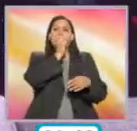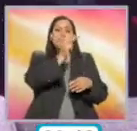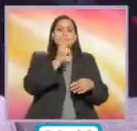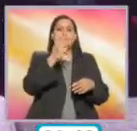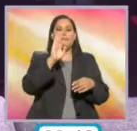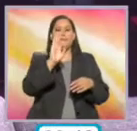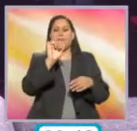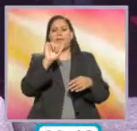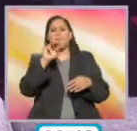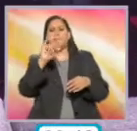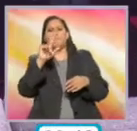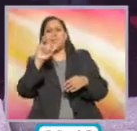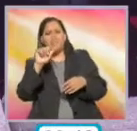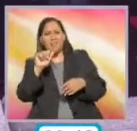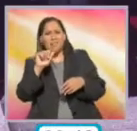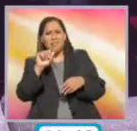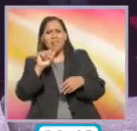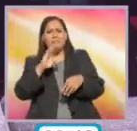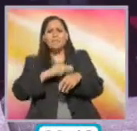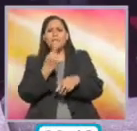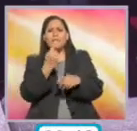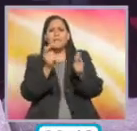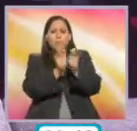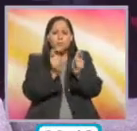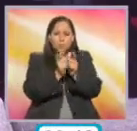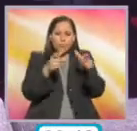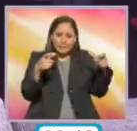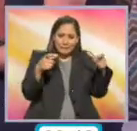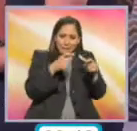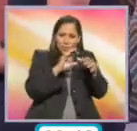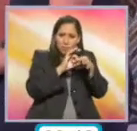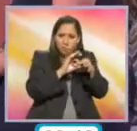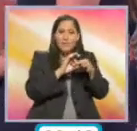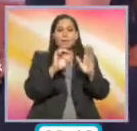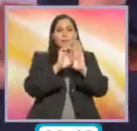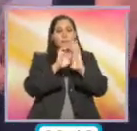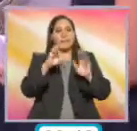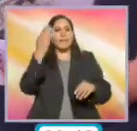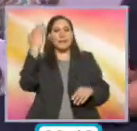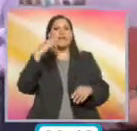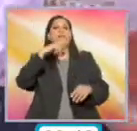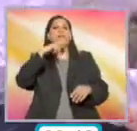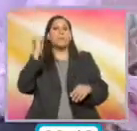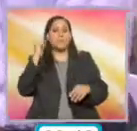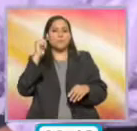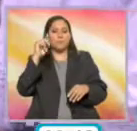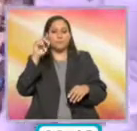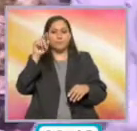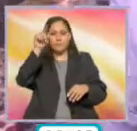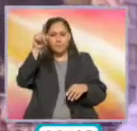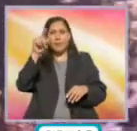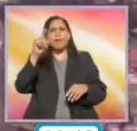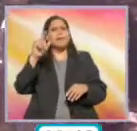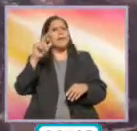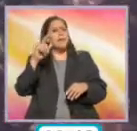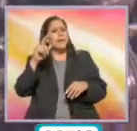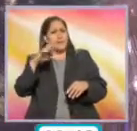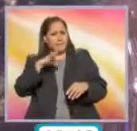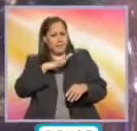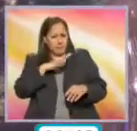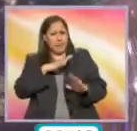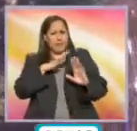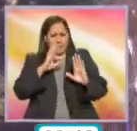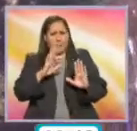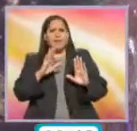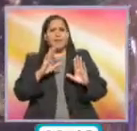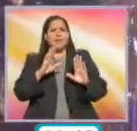nos empezamos a agrupar de esta manera? Pues mira, los romanos, en un principio, más bien existía desde